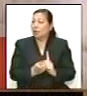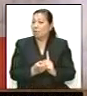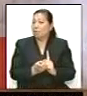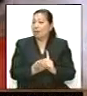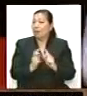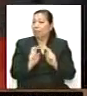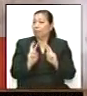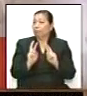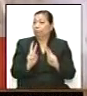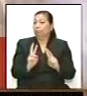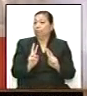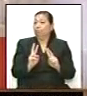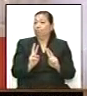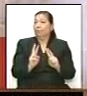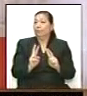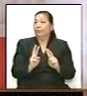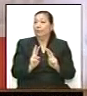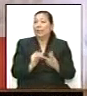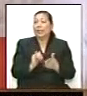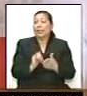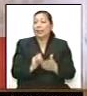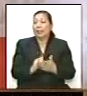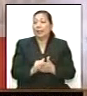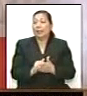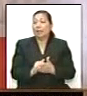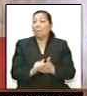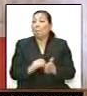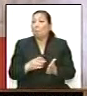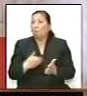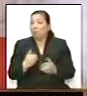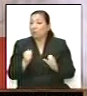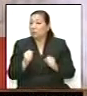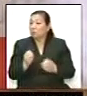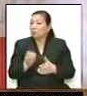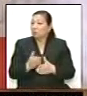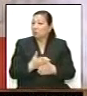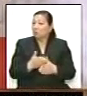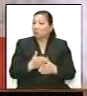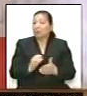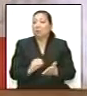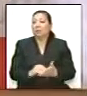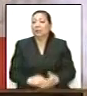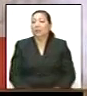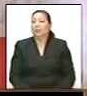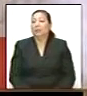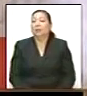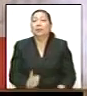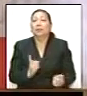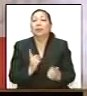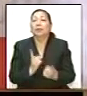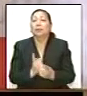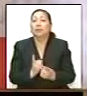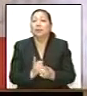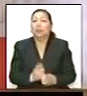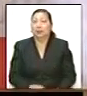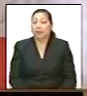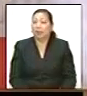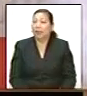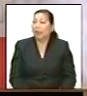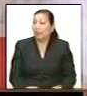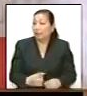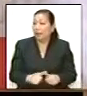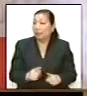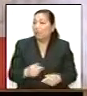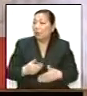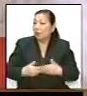observador de apec de manera que pueda participar de manera más directa en los diferentes